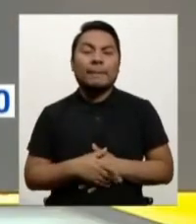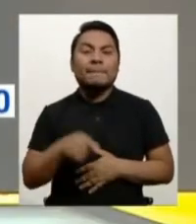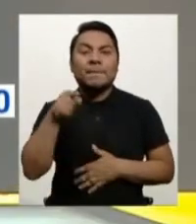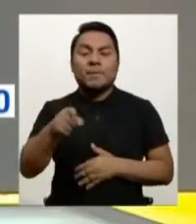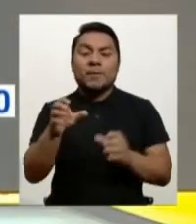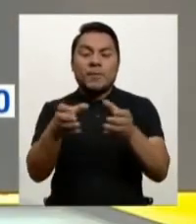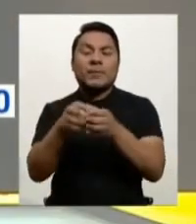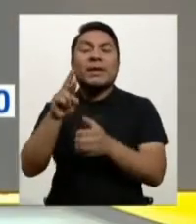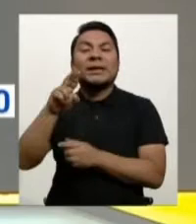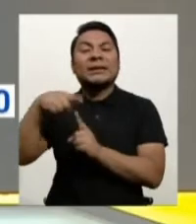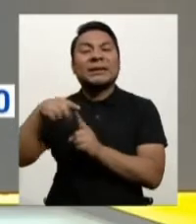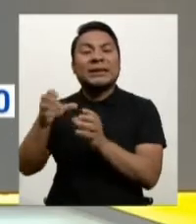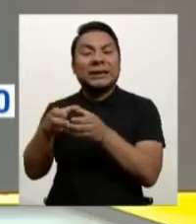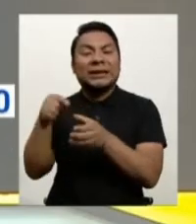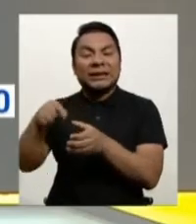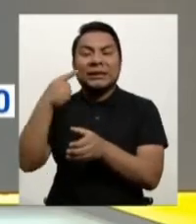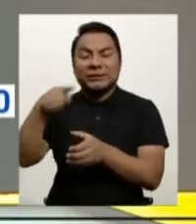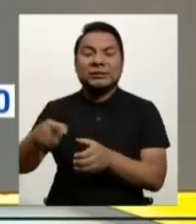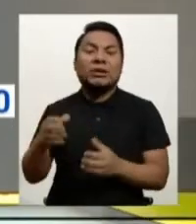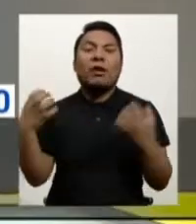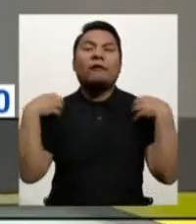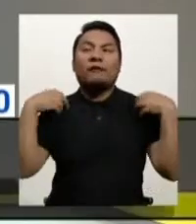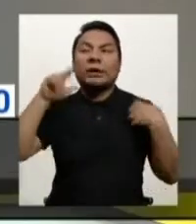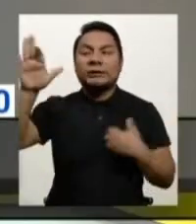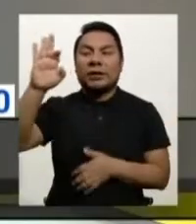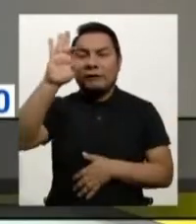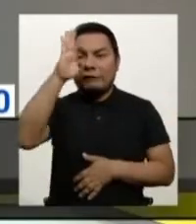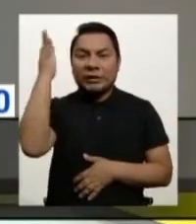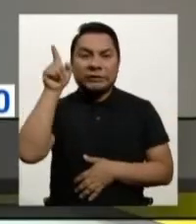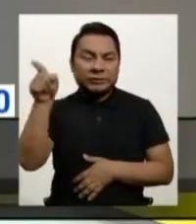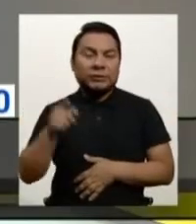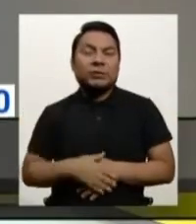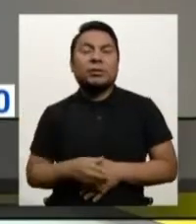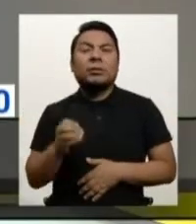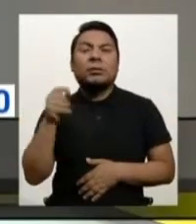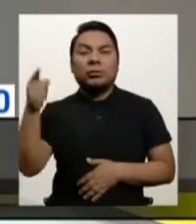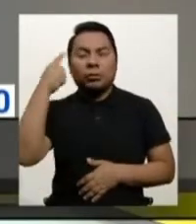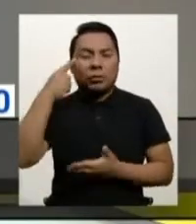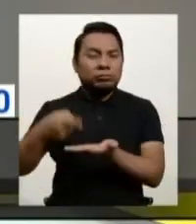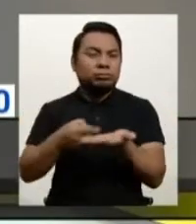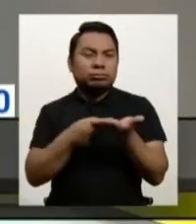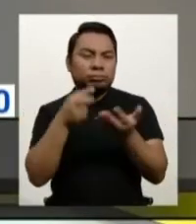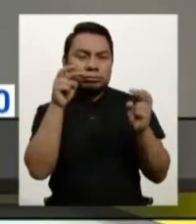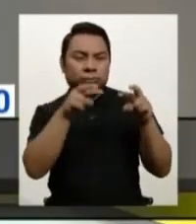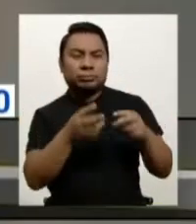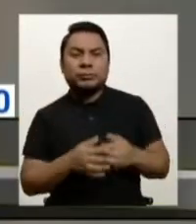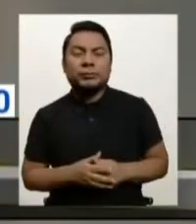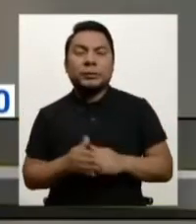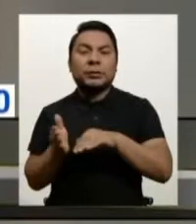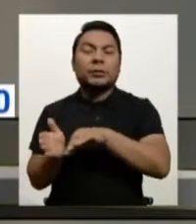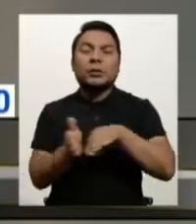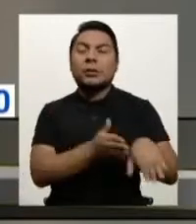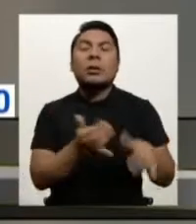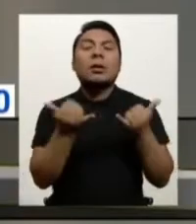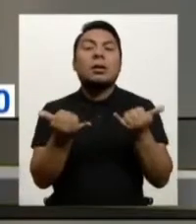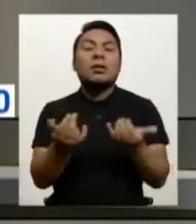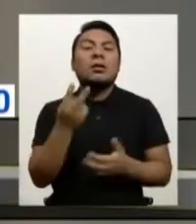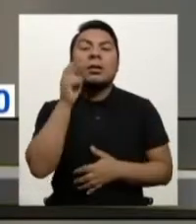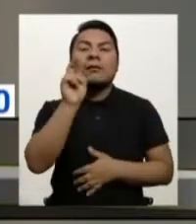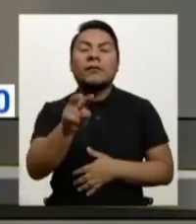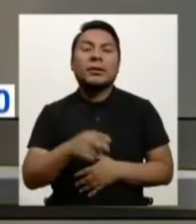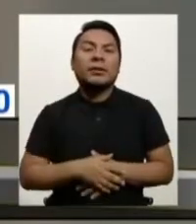RT va a abrir una oficina en Francia a pesar de todos estos cuestionamientos que tiene, ¿no? Vamos a ver ahora